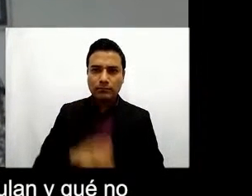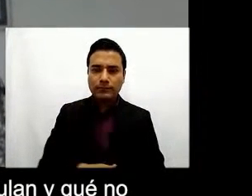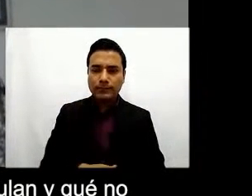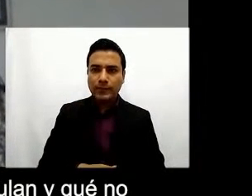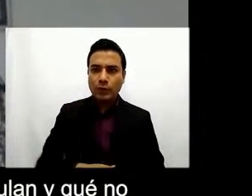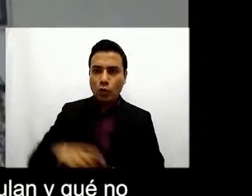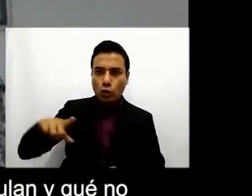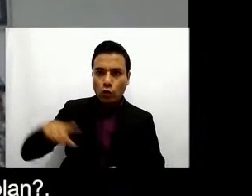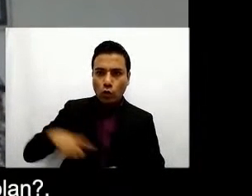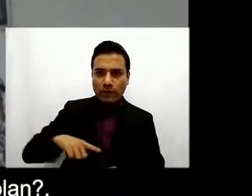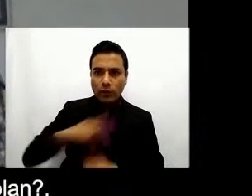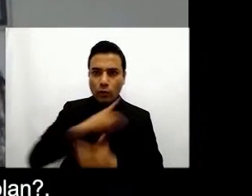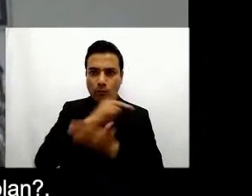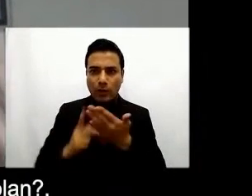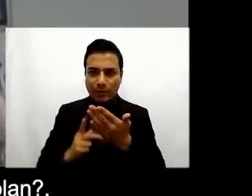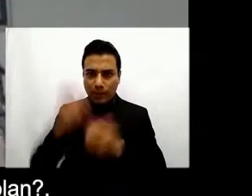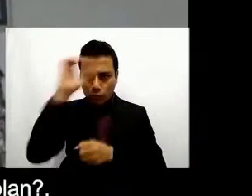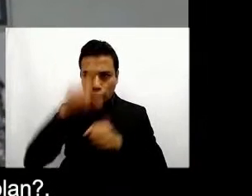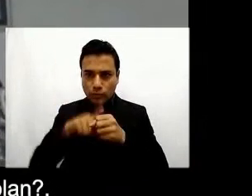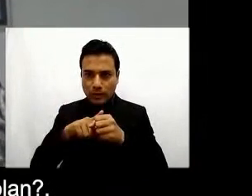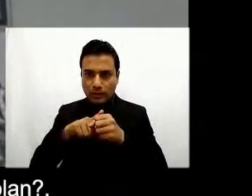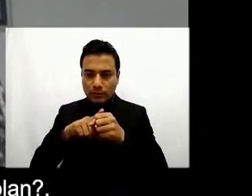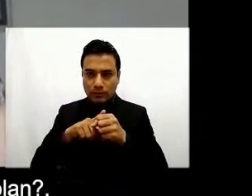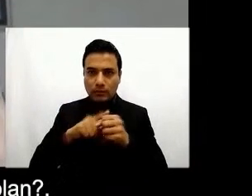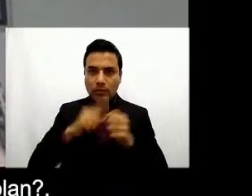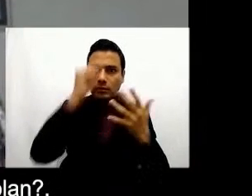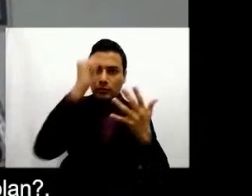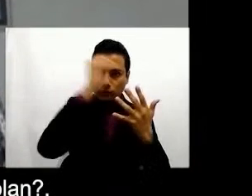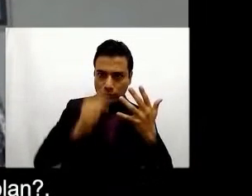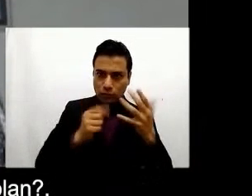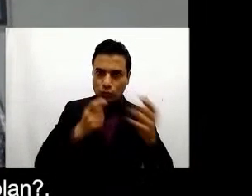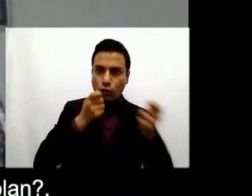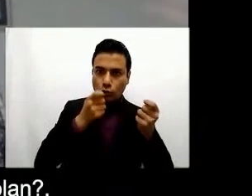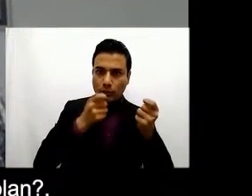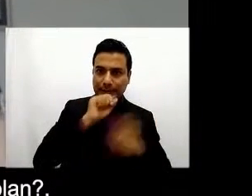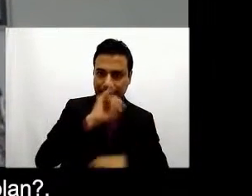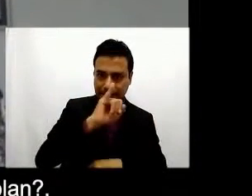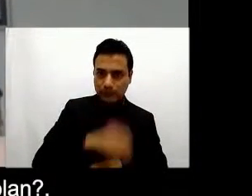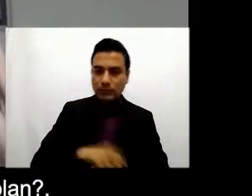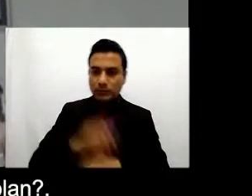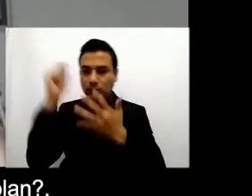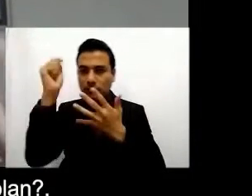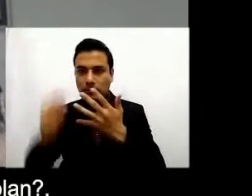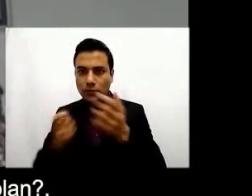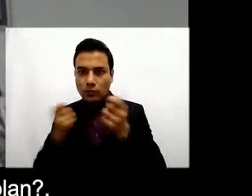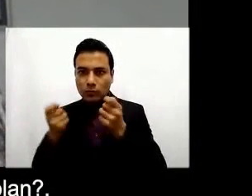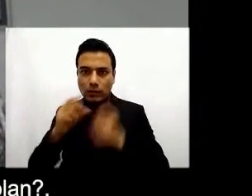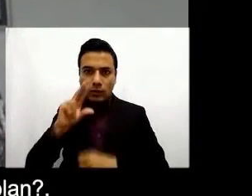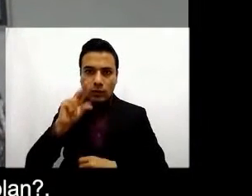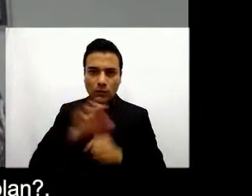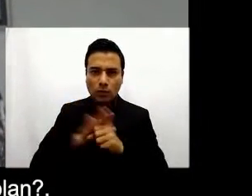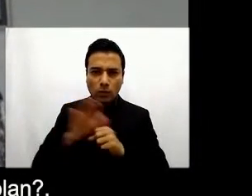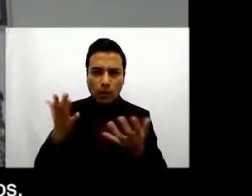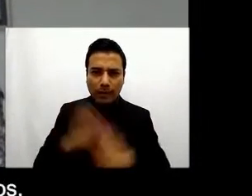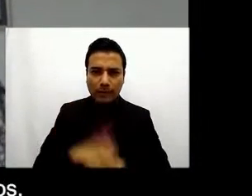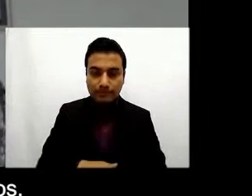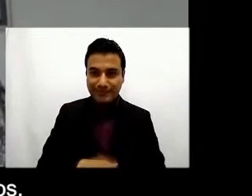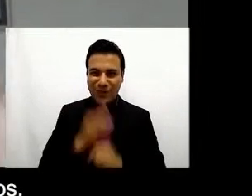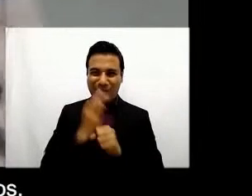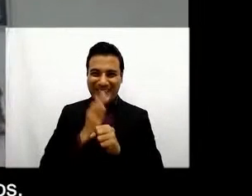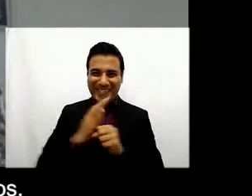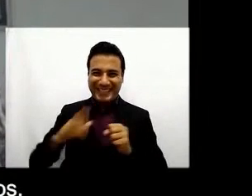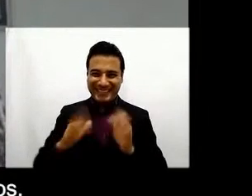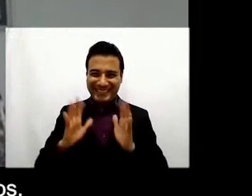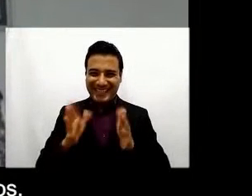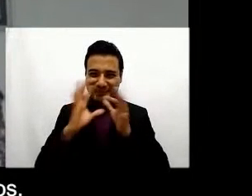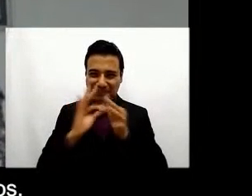políticas culturales en Jalisco? Es decir, ¿qué sí contemplan y qué no contemplan? ¿Qué consideran y qué no? Y ya hablamos un poquito sobre, bueno,